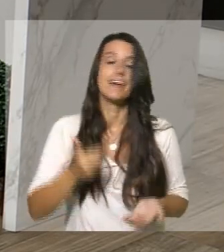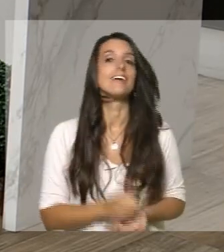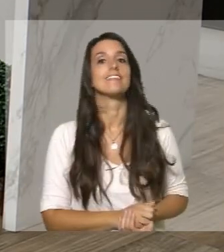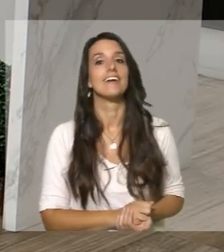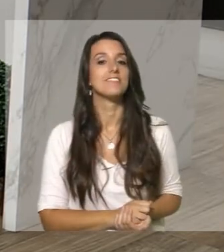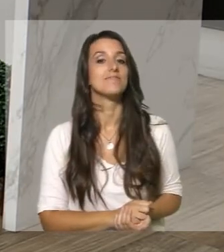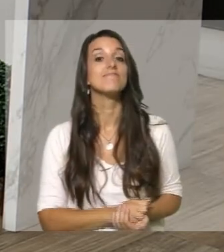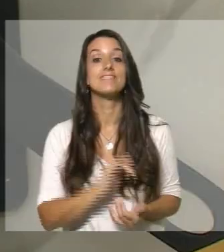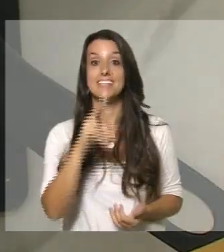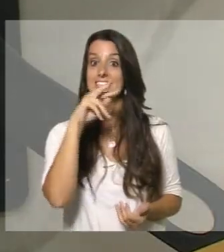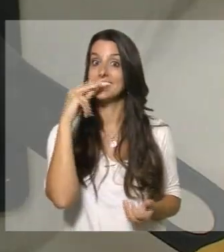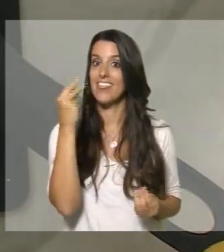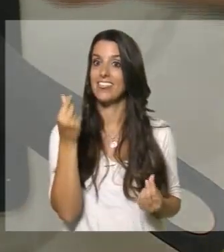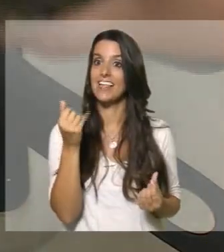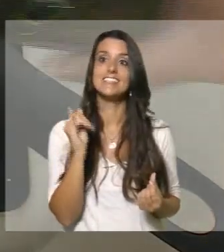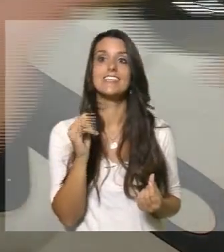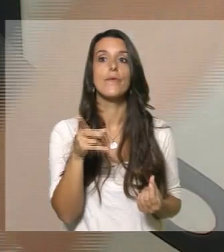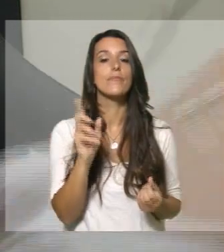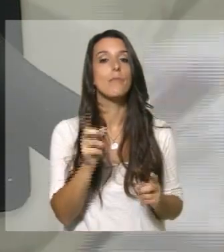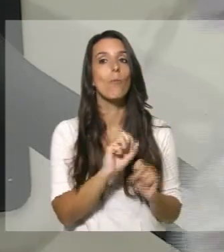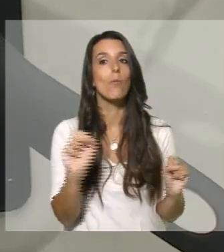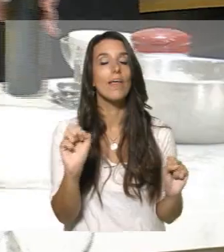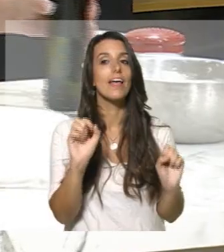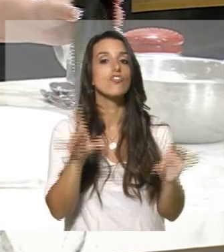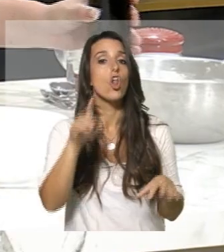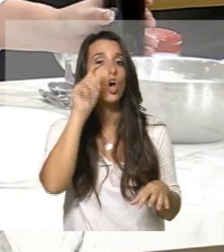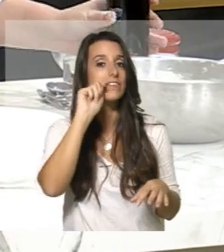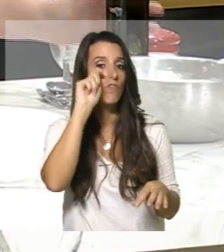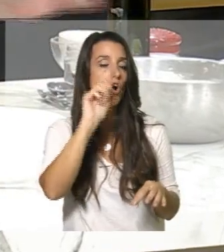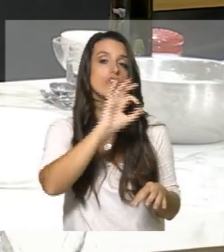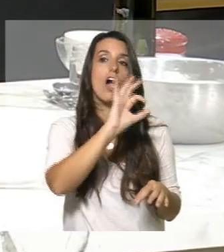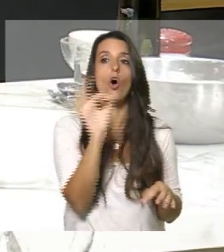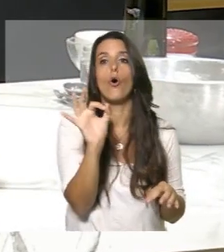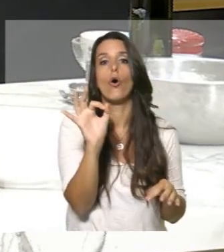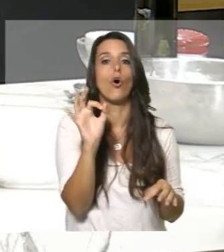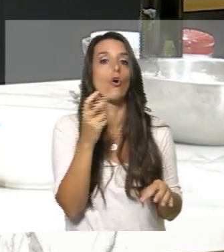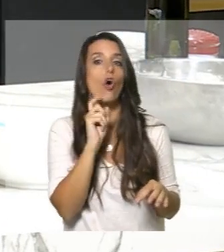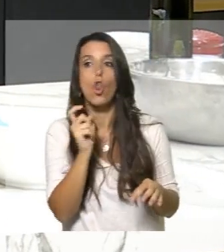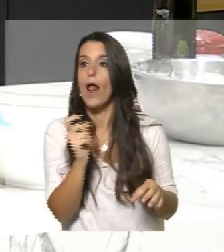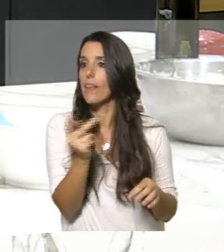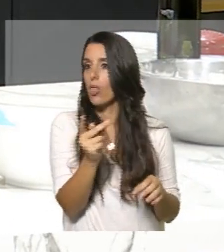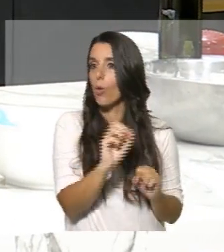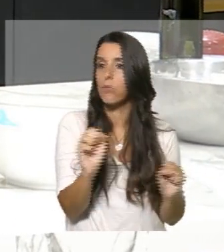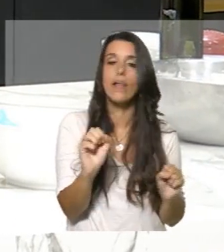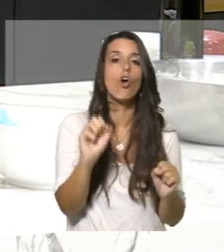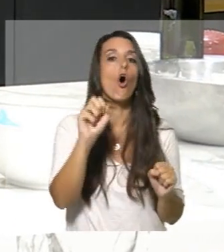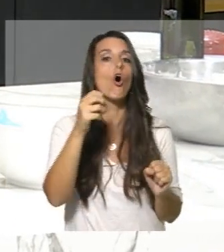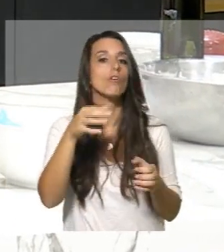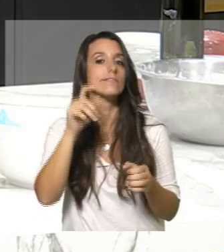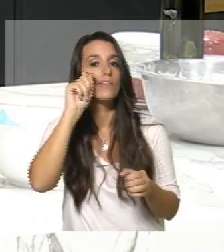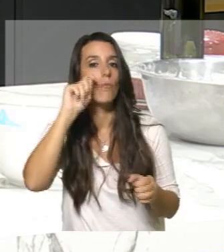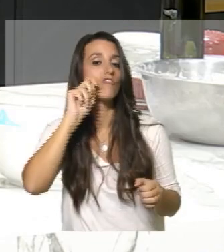¿viste? Se va sintiendo. La pueden hacer solo de cebolla blanca, con cebolla blanca y morada, con verdeo, con